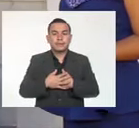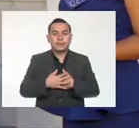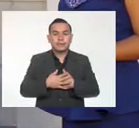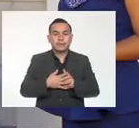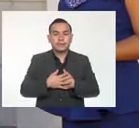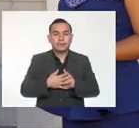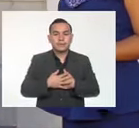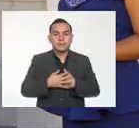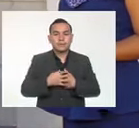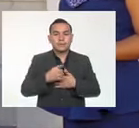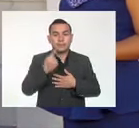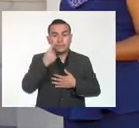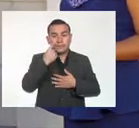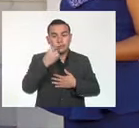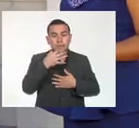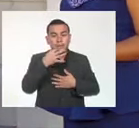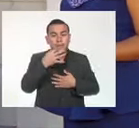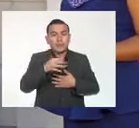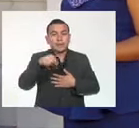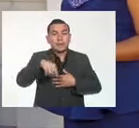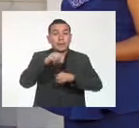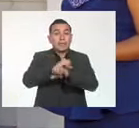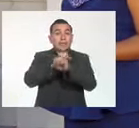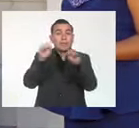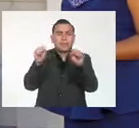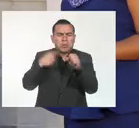solo para que no digan se abstrajo de lo que pasó hoy en la mañana.